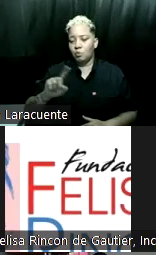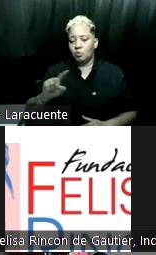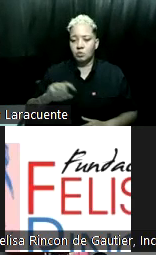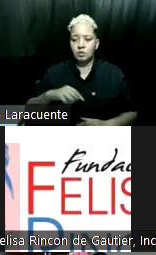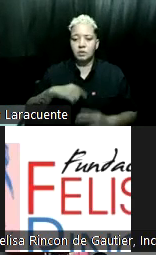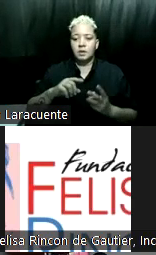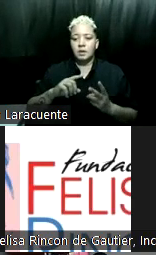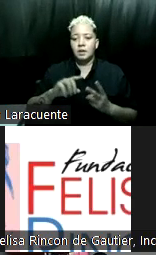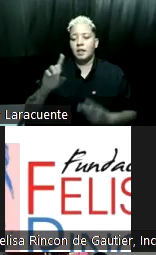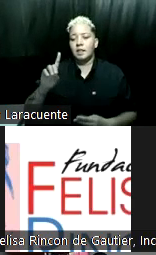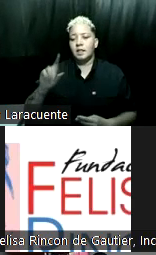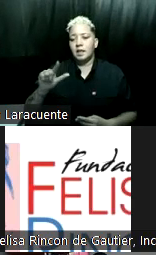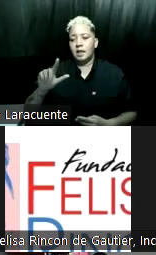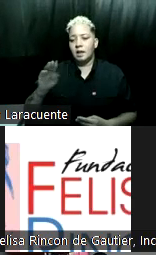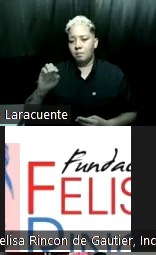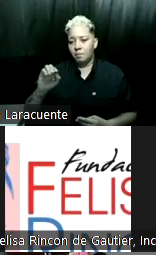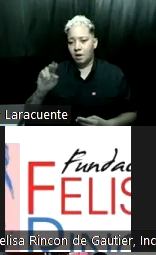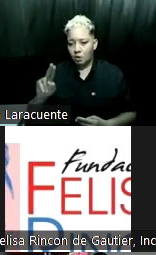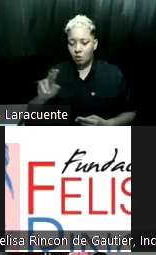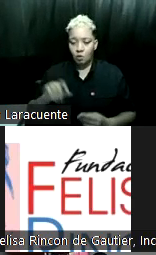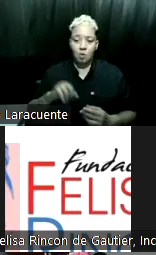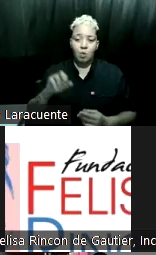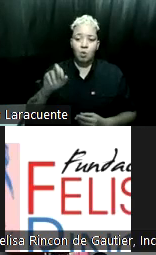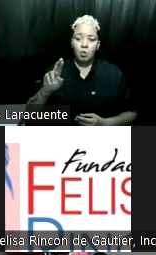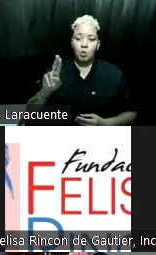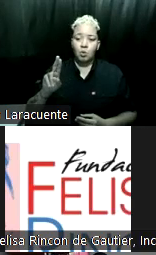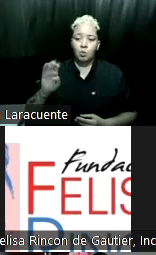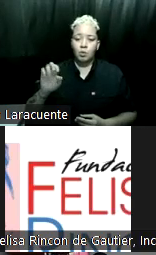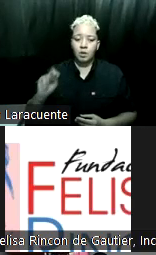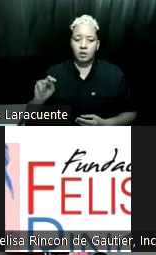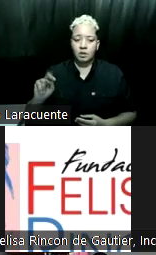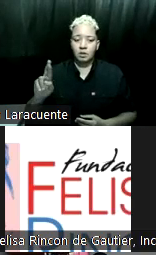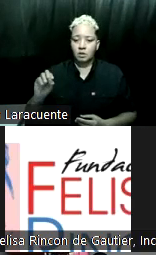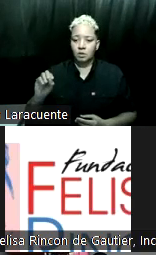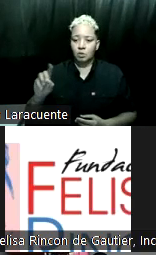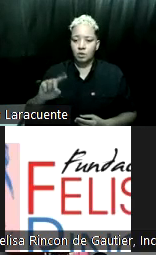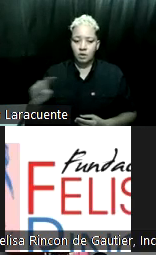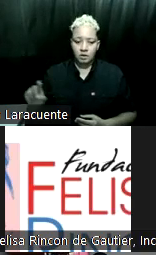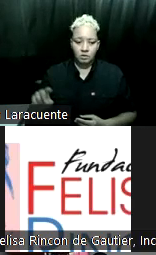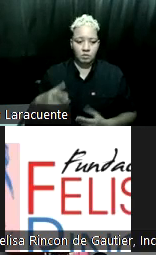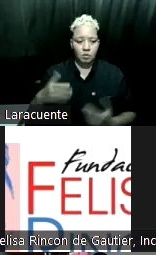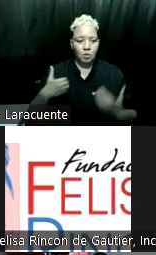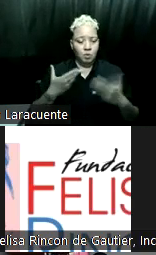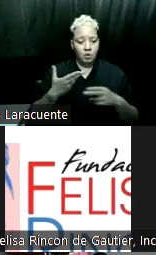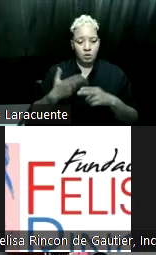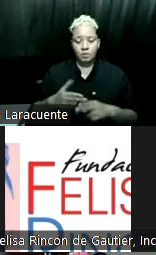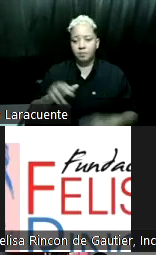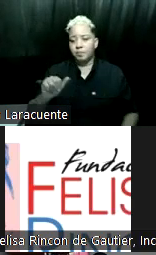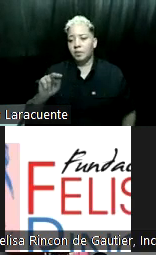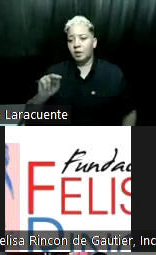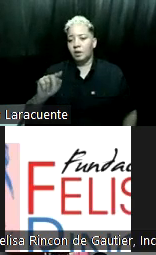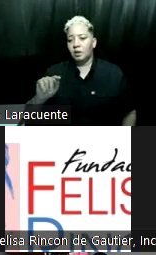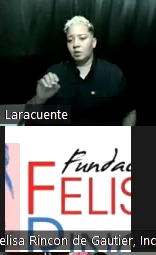ni Rubén Rodríguez, sino un joven de nombre Antonio